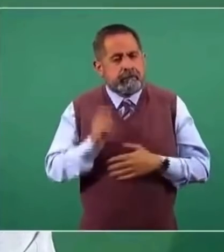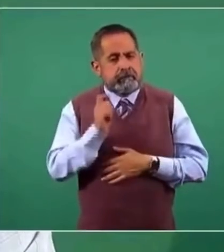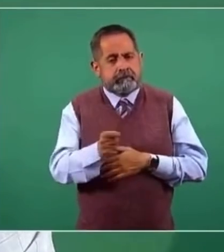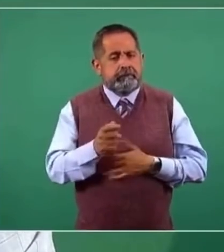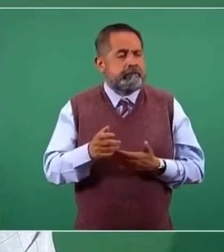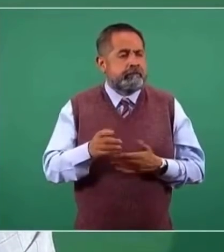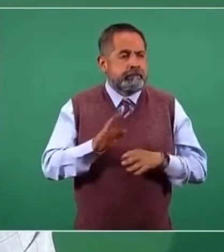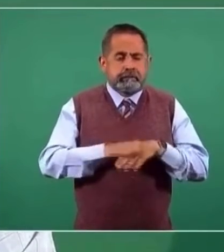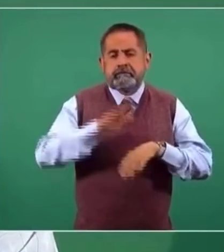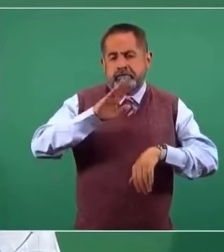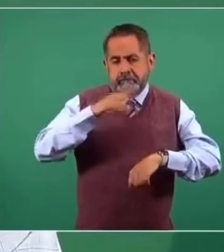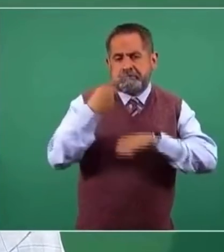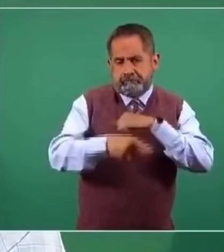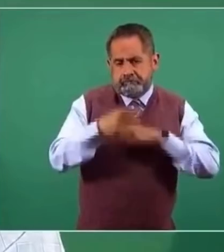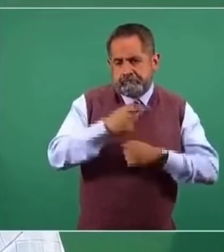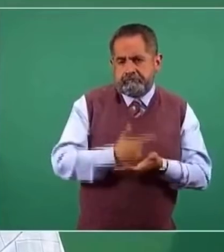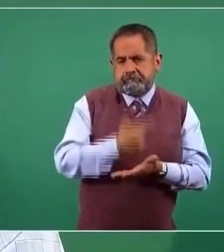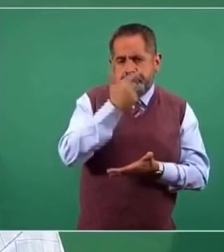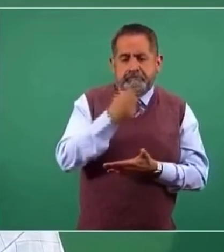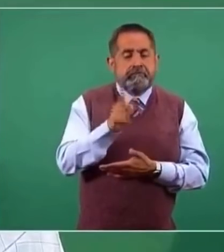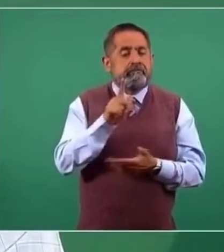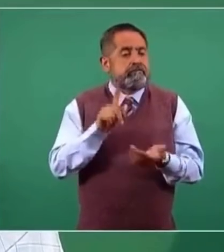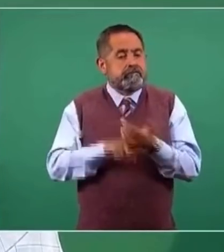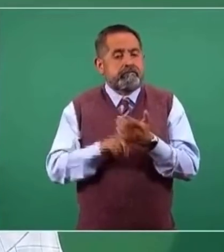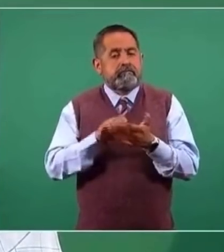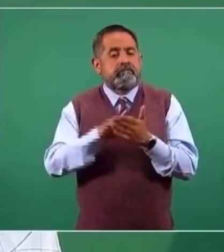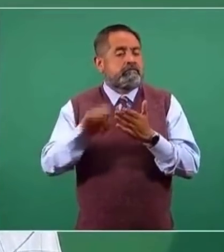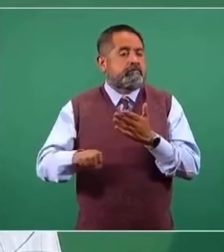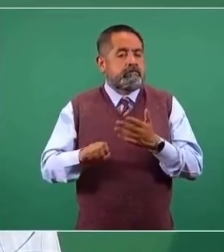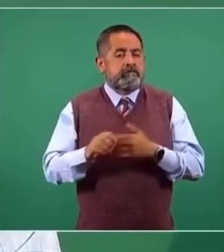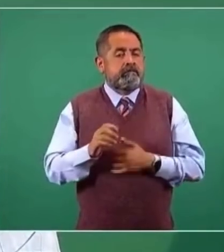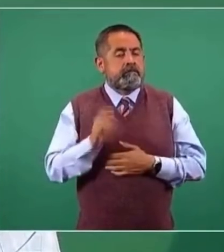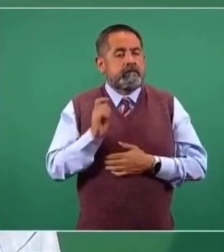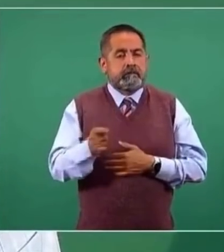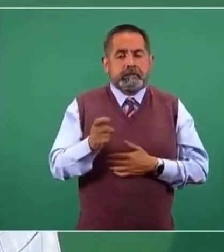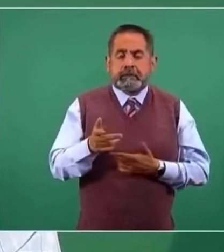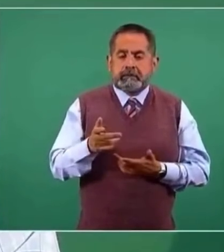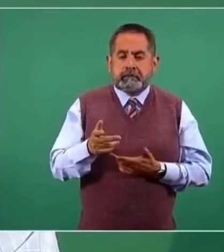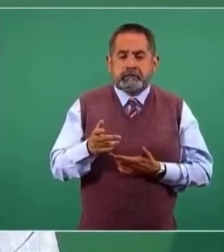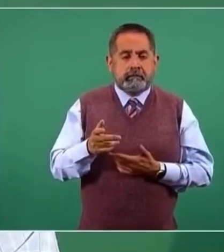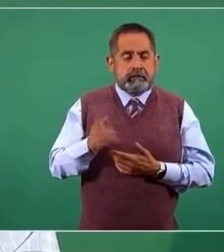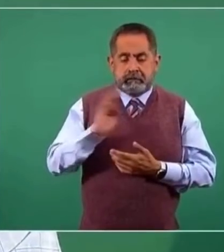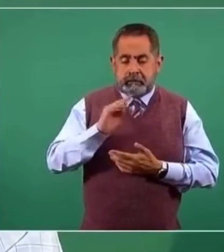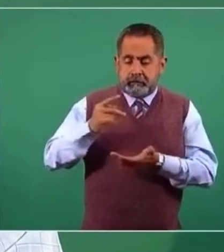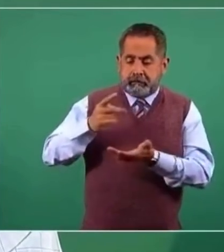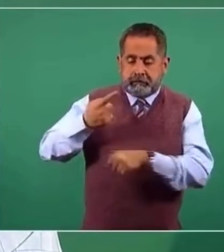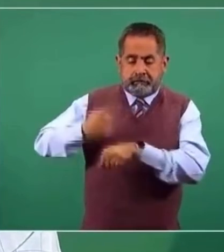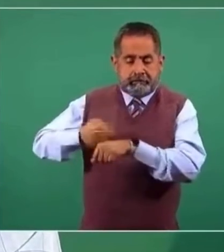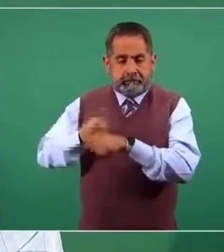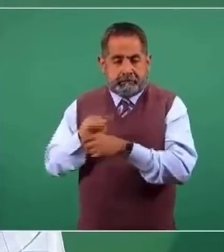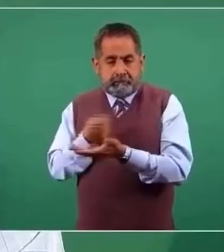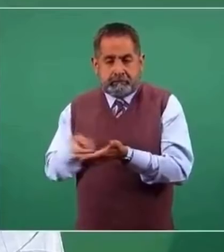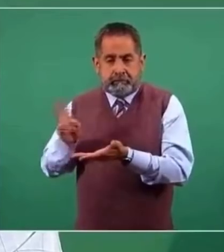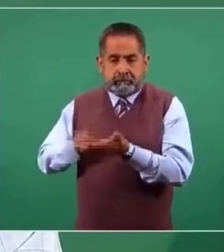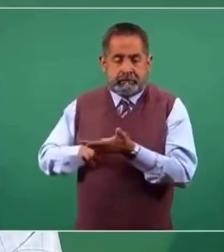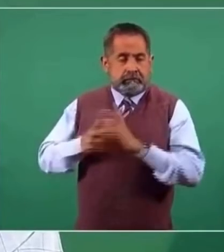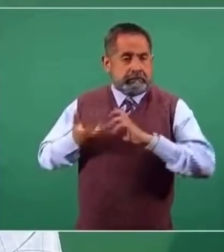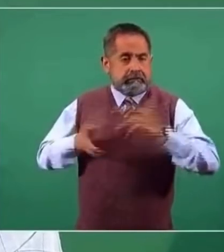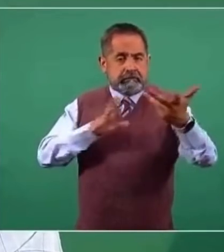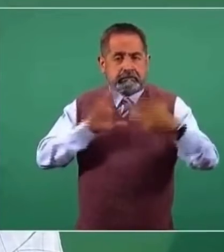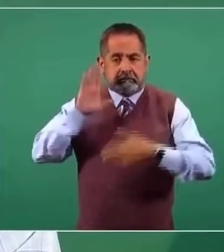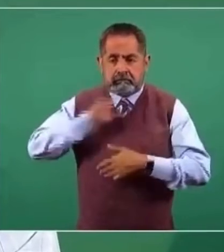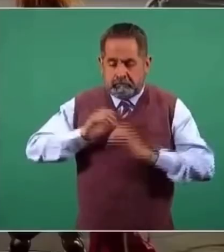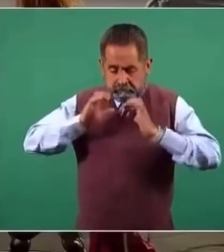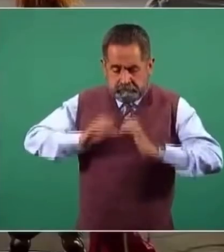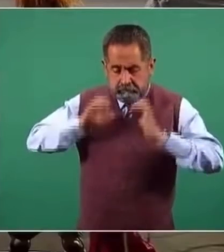significan un riesgo en la medida en que éstas estén bajo un descontrol o presenten las